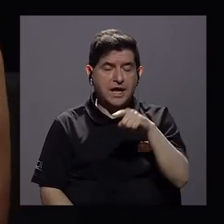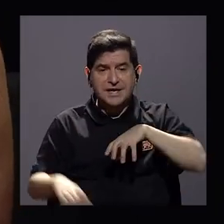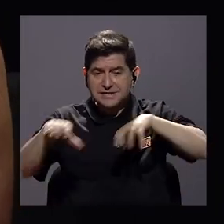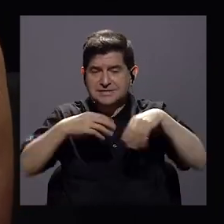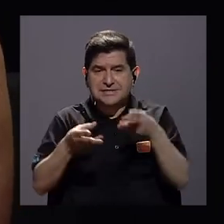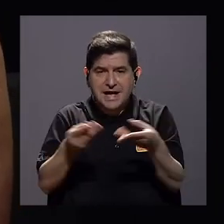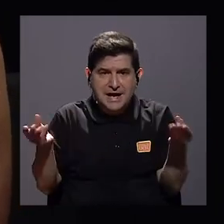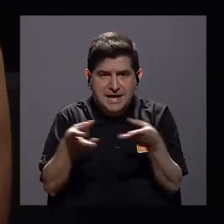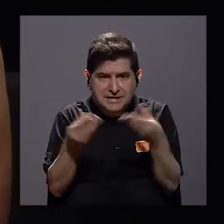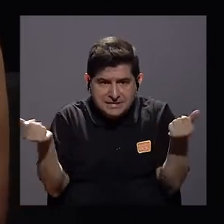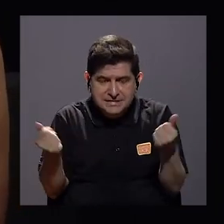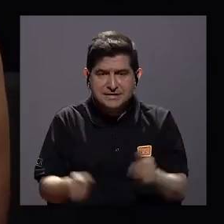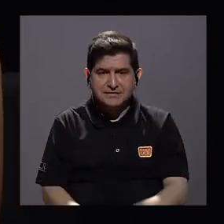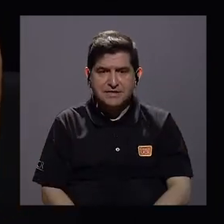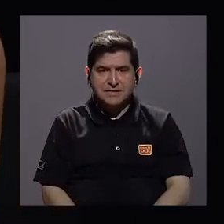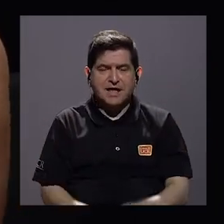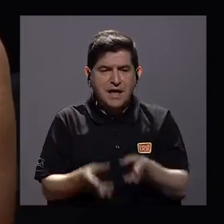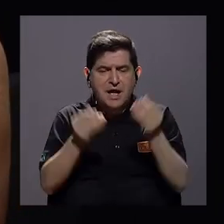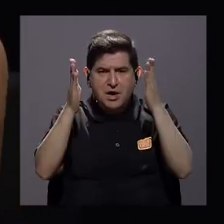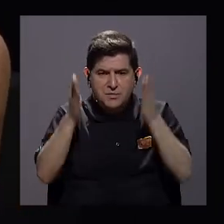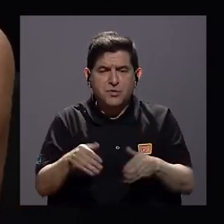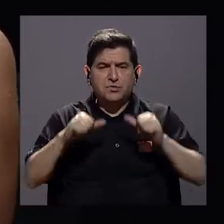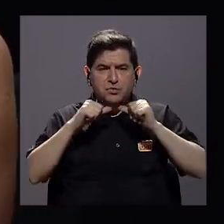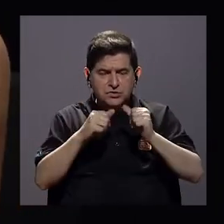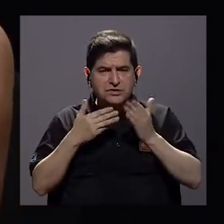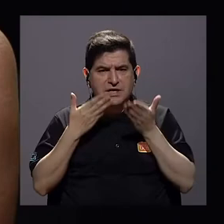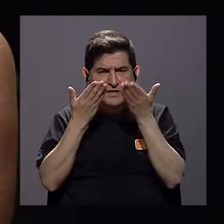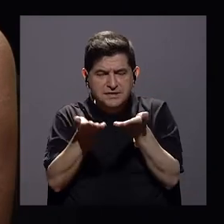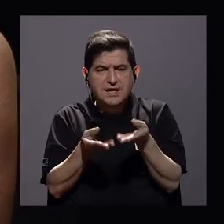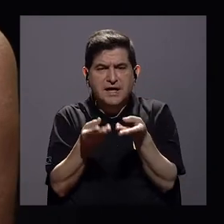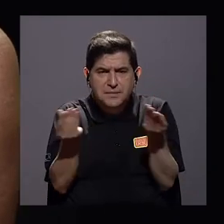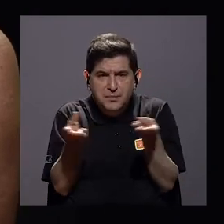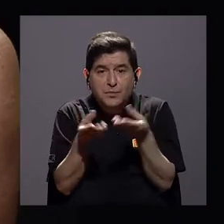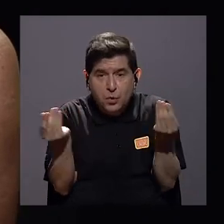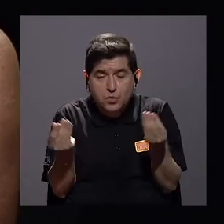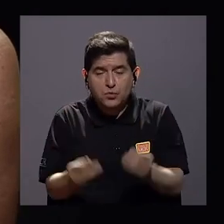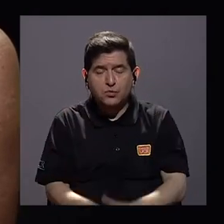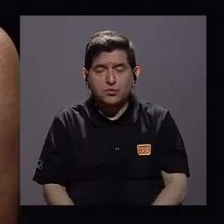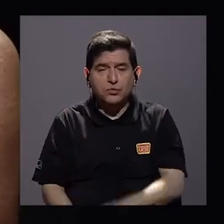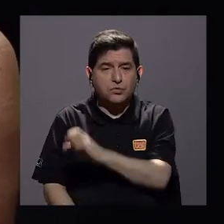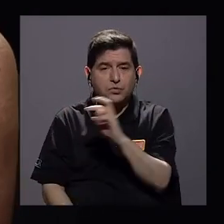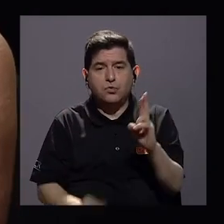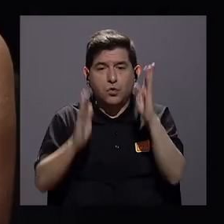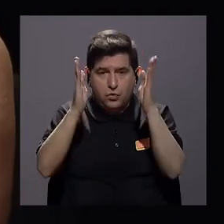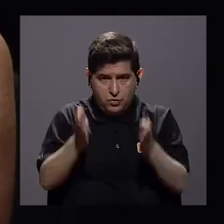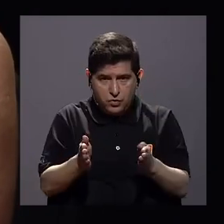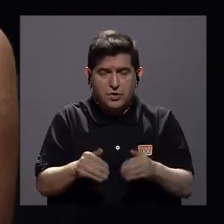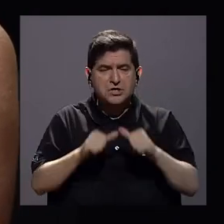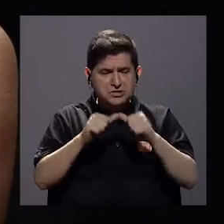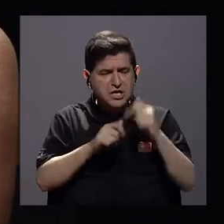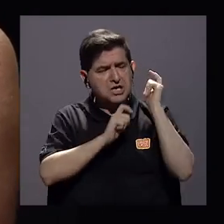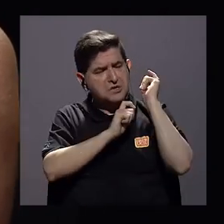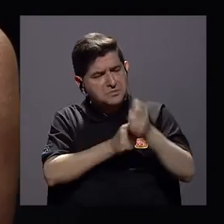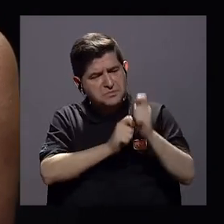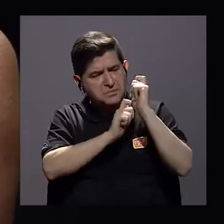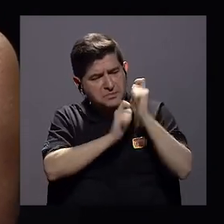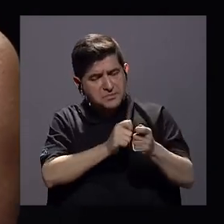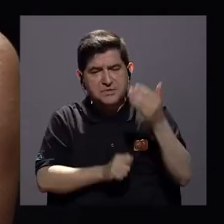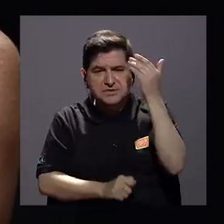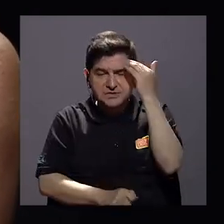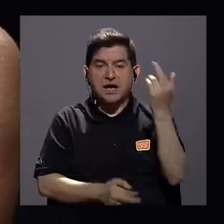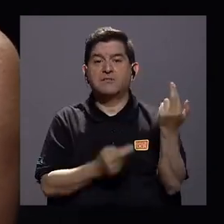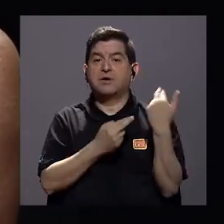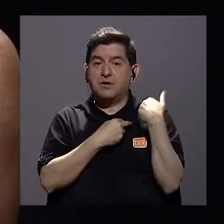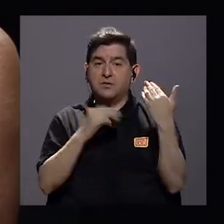actividad productiva donde ese productor nos ha seguido proveyendo del producto, ¿verdad? Como costarricenses. Ellos han seguido pescando porque saben que tienen una